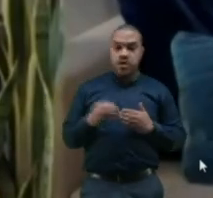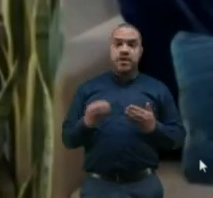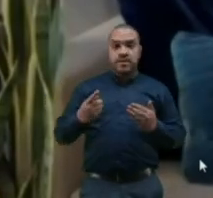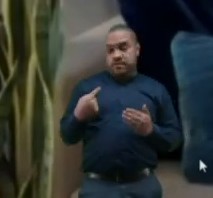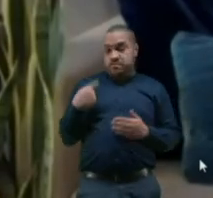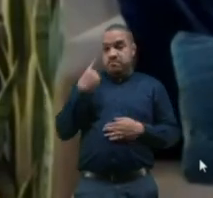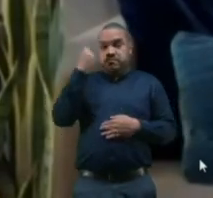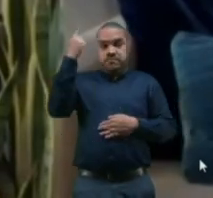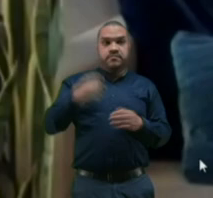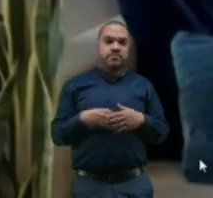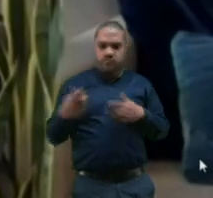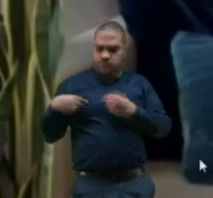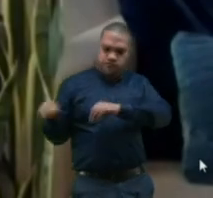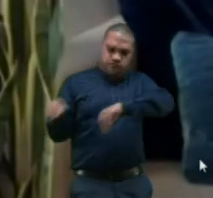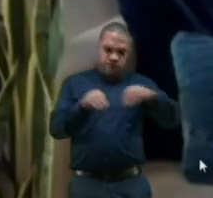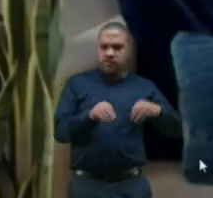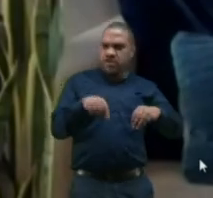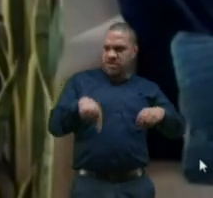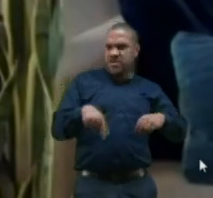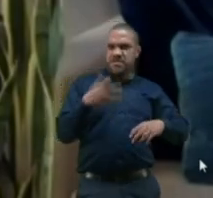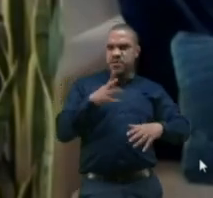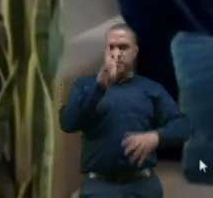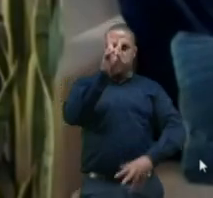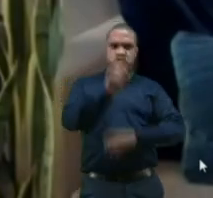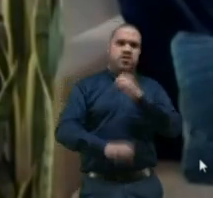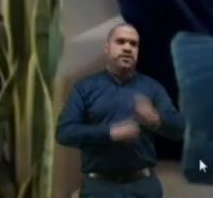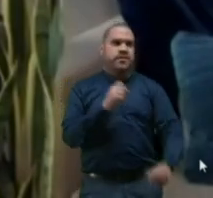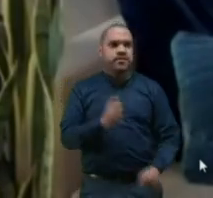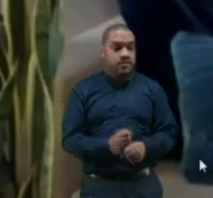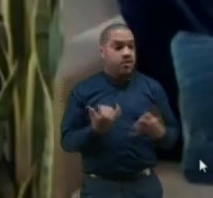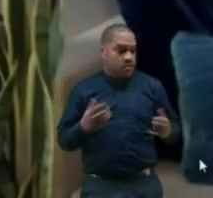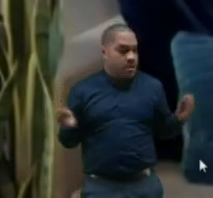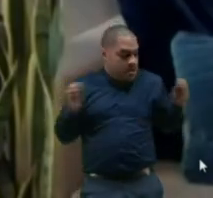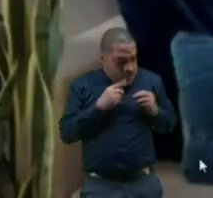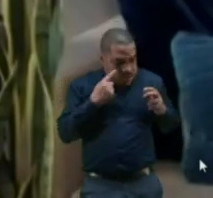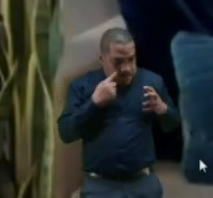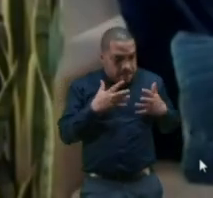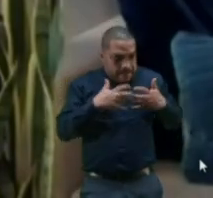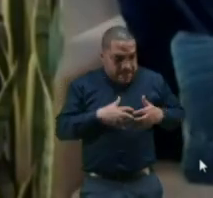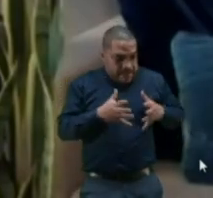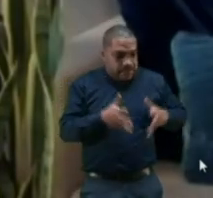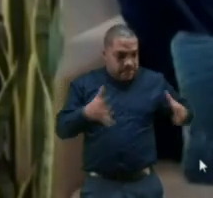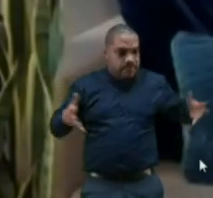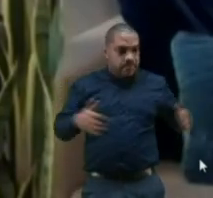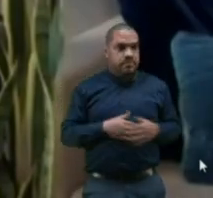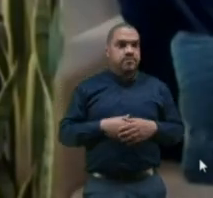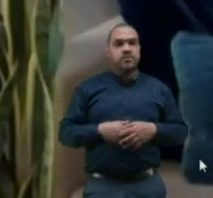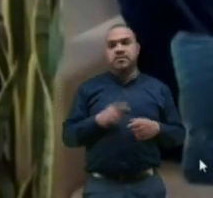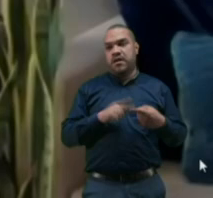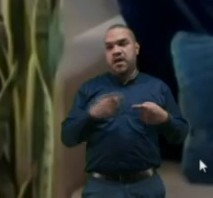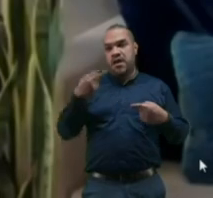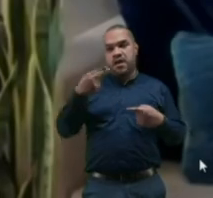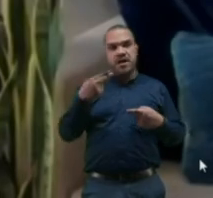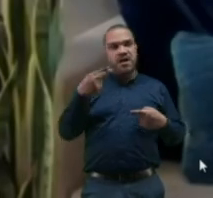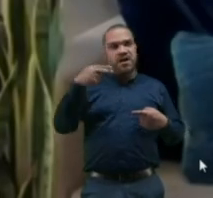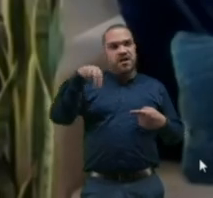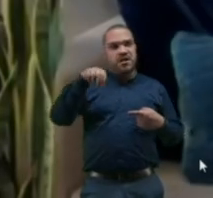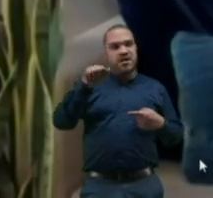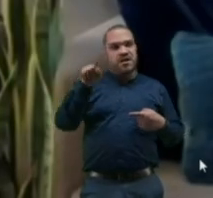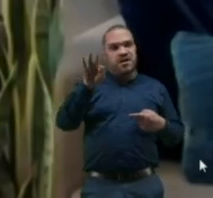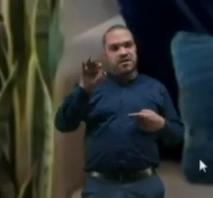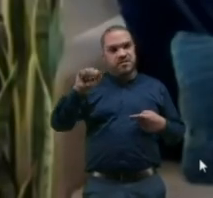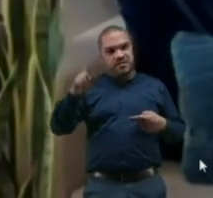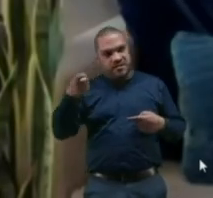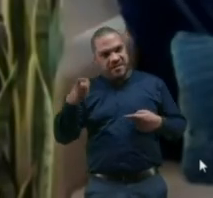años hemos crecido exponencialmente ya estamos siendo respaldados por natasha google y estamos vendiendo en todos los continentes